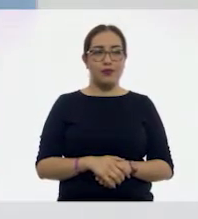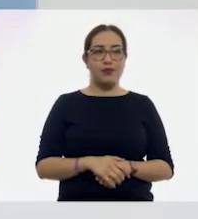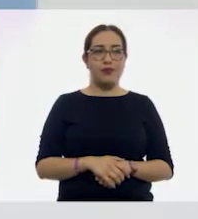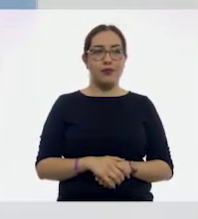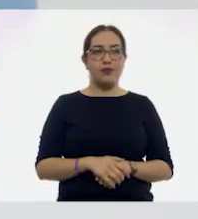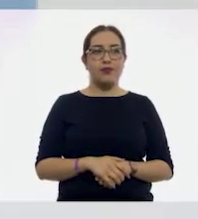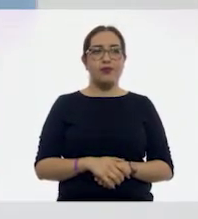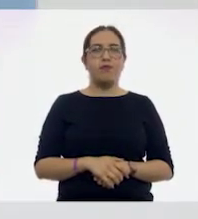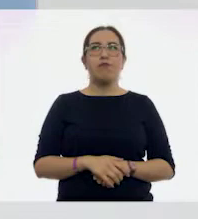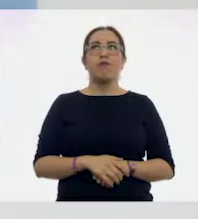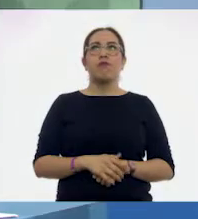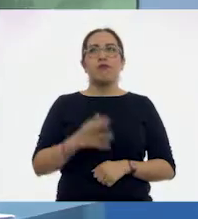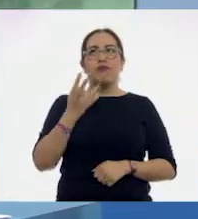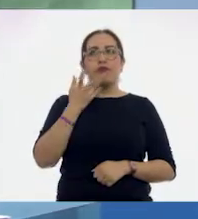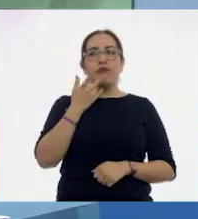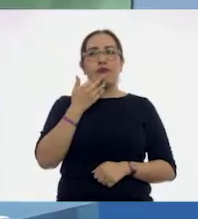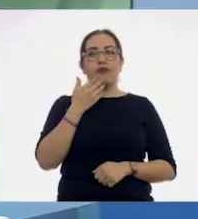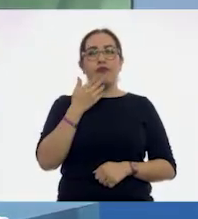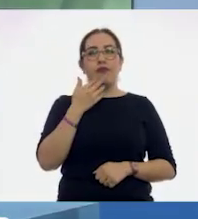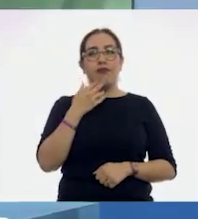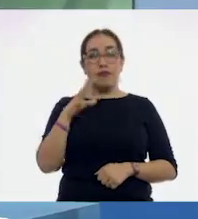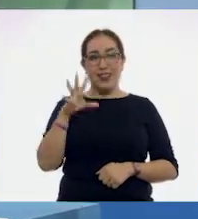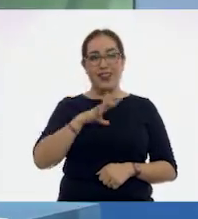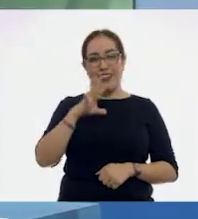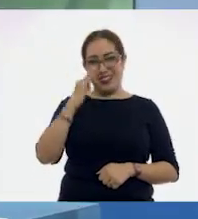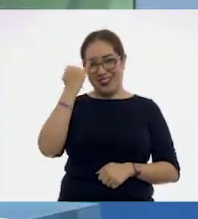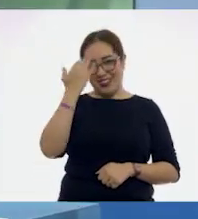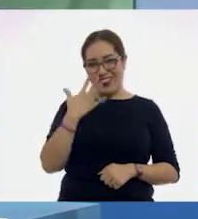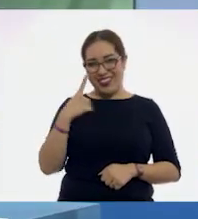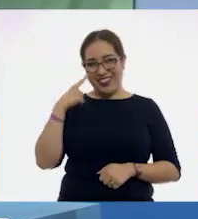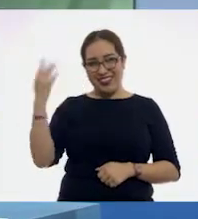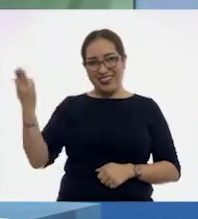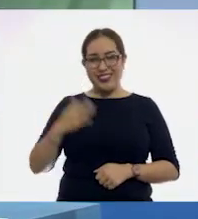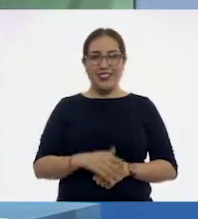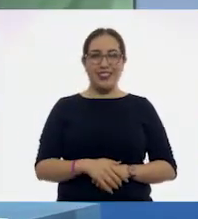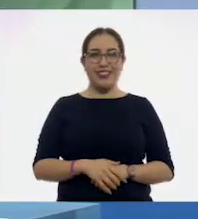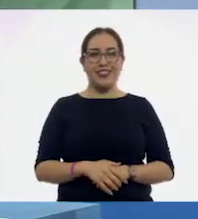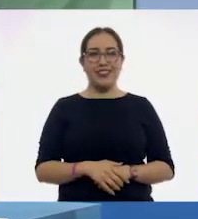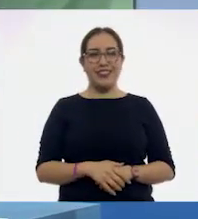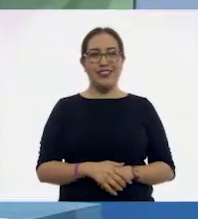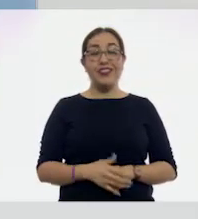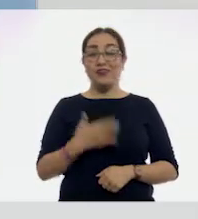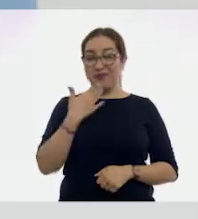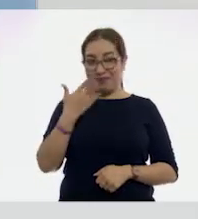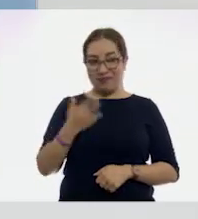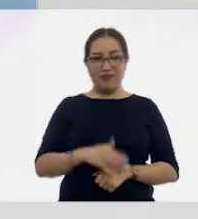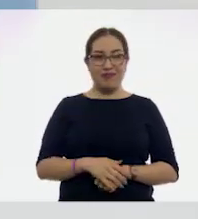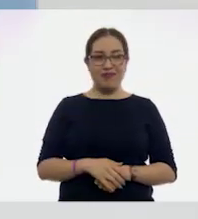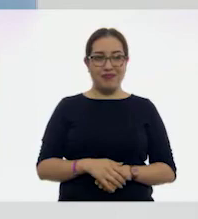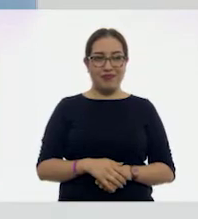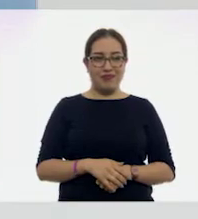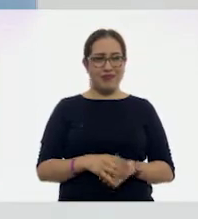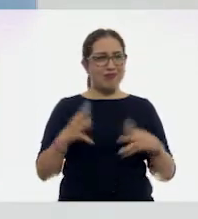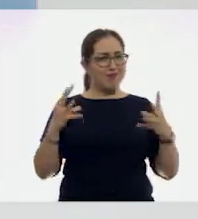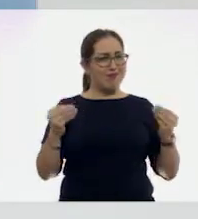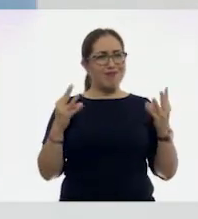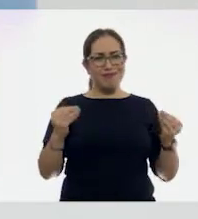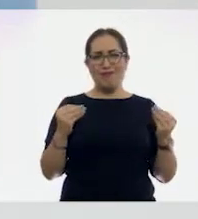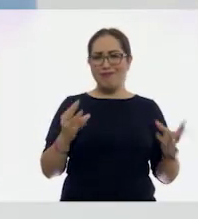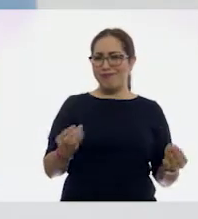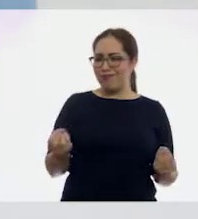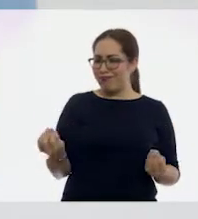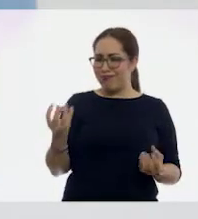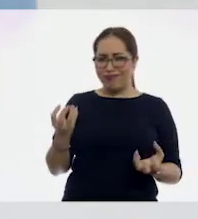Y tenemos una imagen de los hongos. Muy bien. Esos hay por todos lados. Y son seres